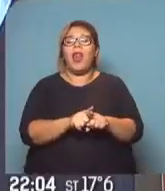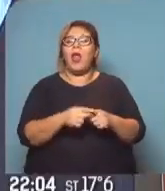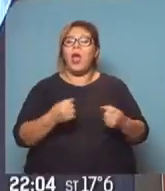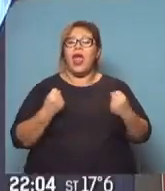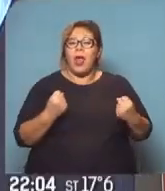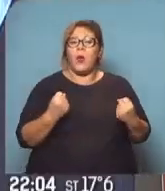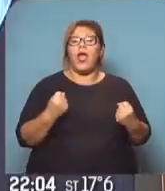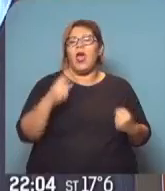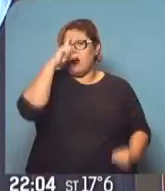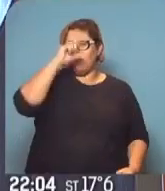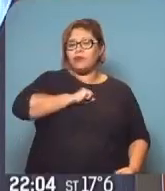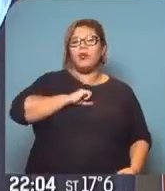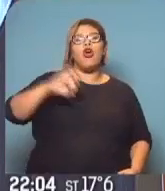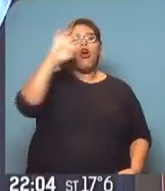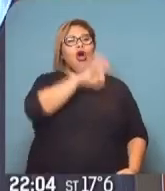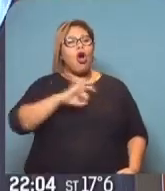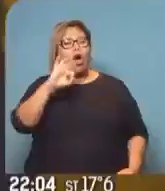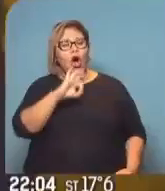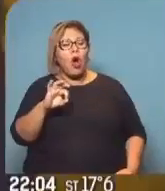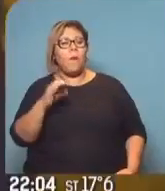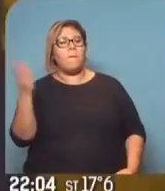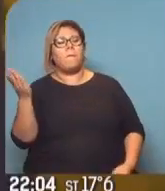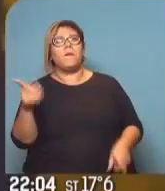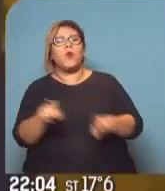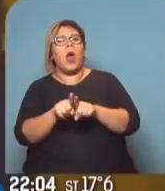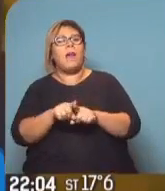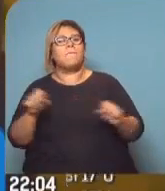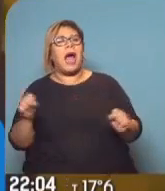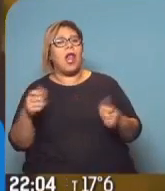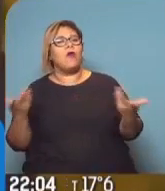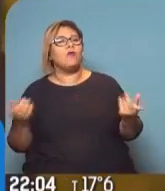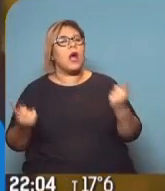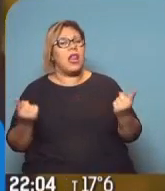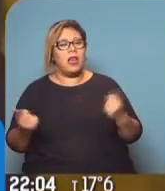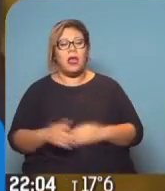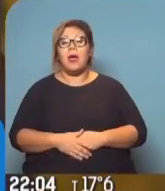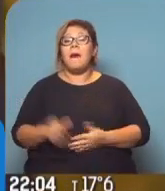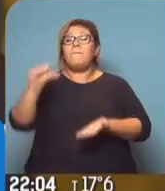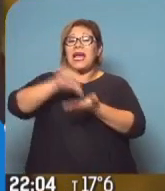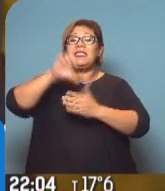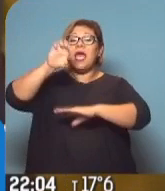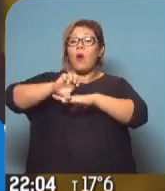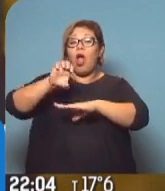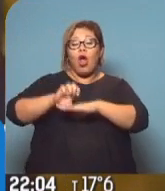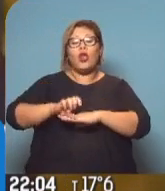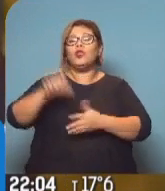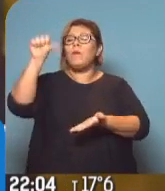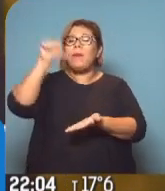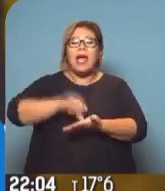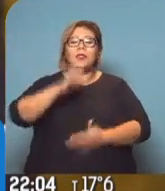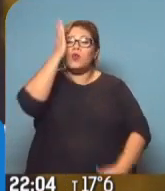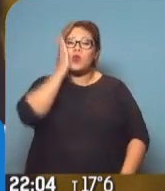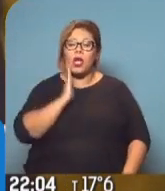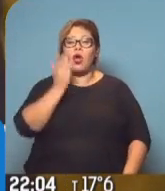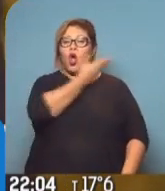por lo pronto estos son los testimonios. Ecuador es un país generoso y de brazos abiertos. El nuestro es un